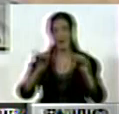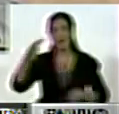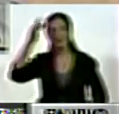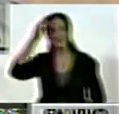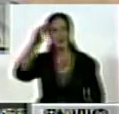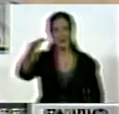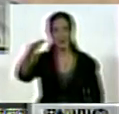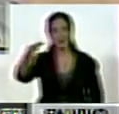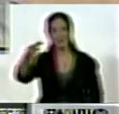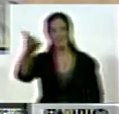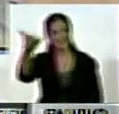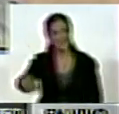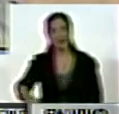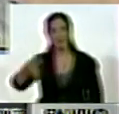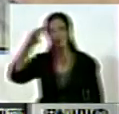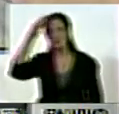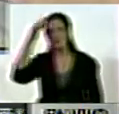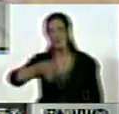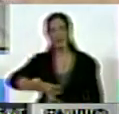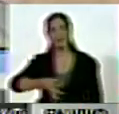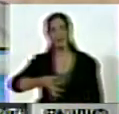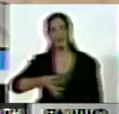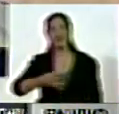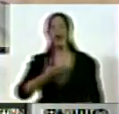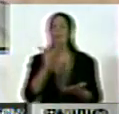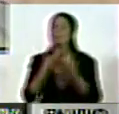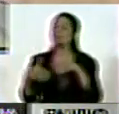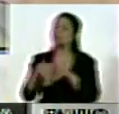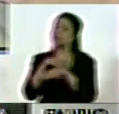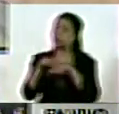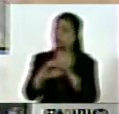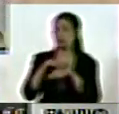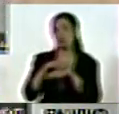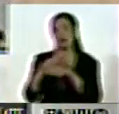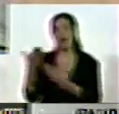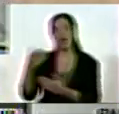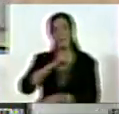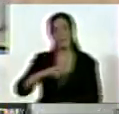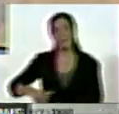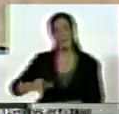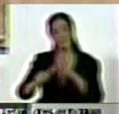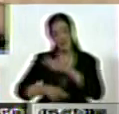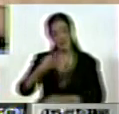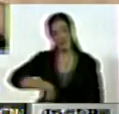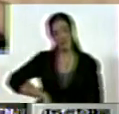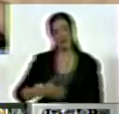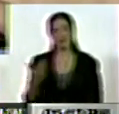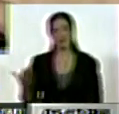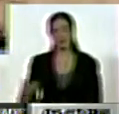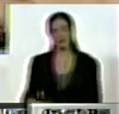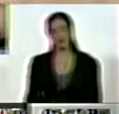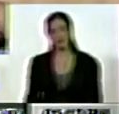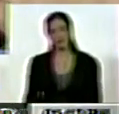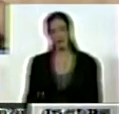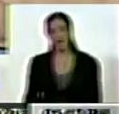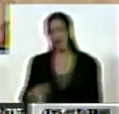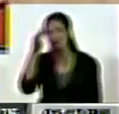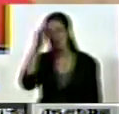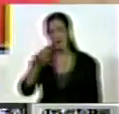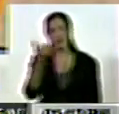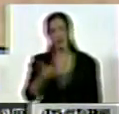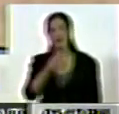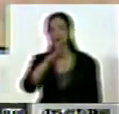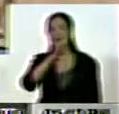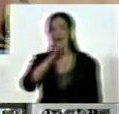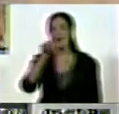exigimos las debidas excusas al vicepresidente Tarek El Aissami. Exigimos a